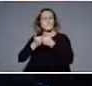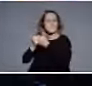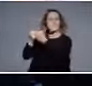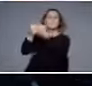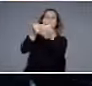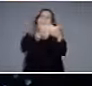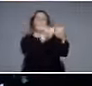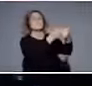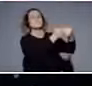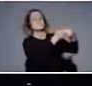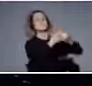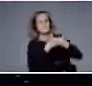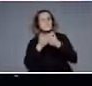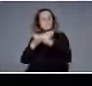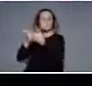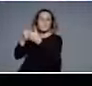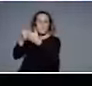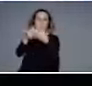ah,